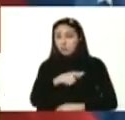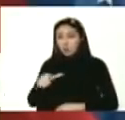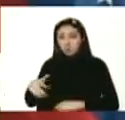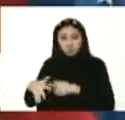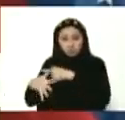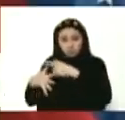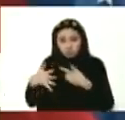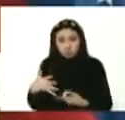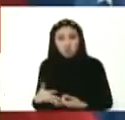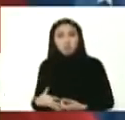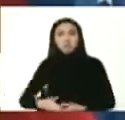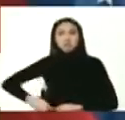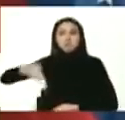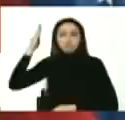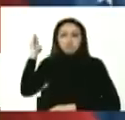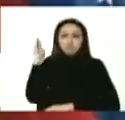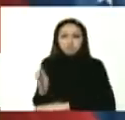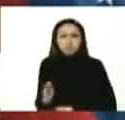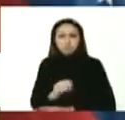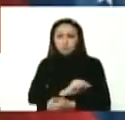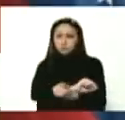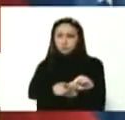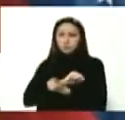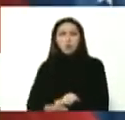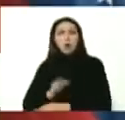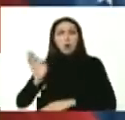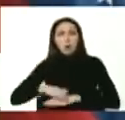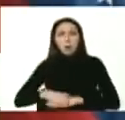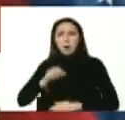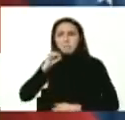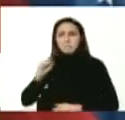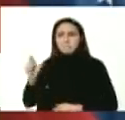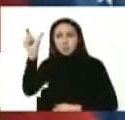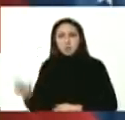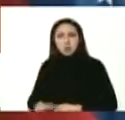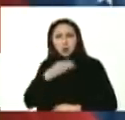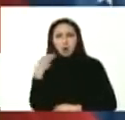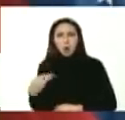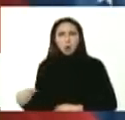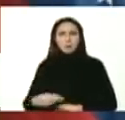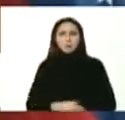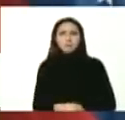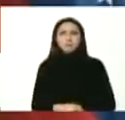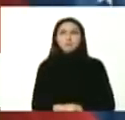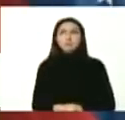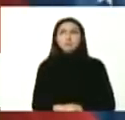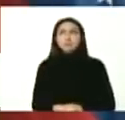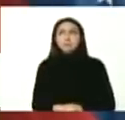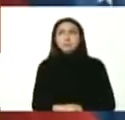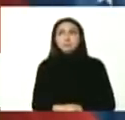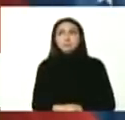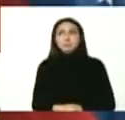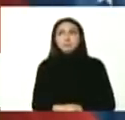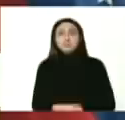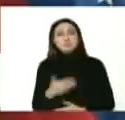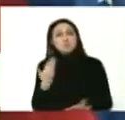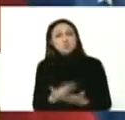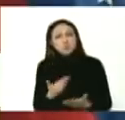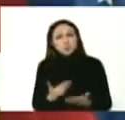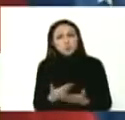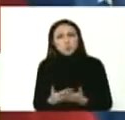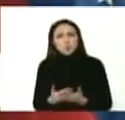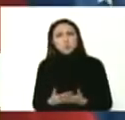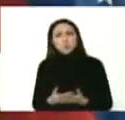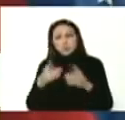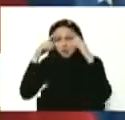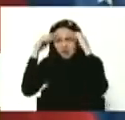finalmente condenadas por el delito grave que realizaron. Entre los elementos de prueba promovidos por los fiscales